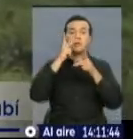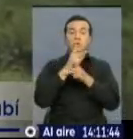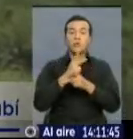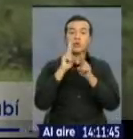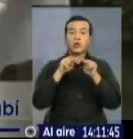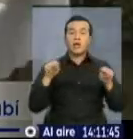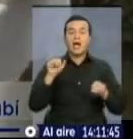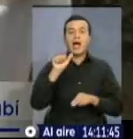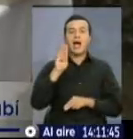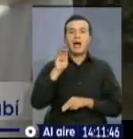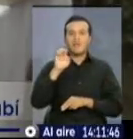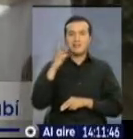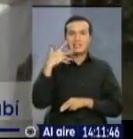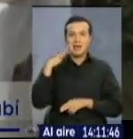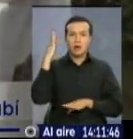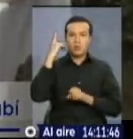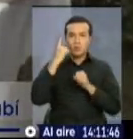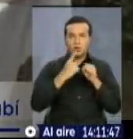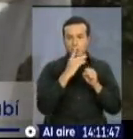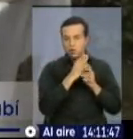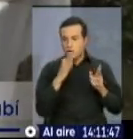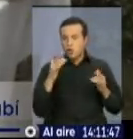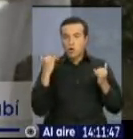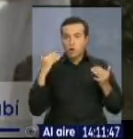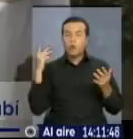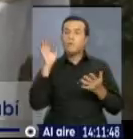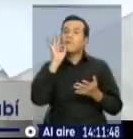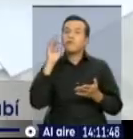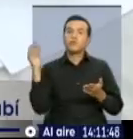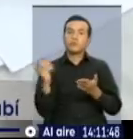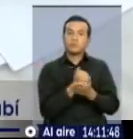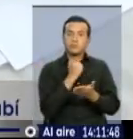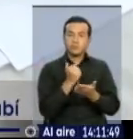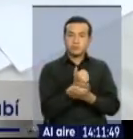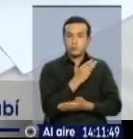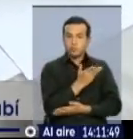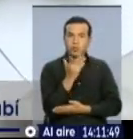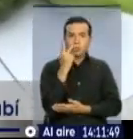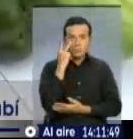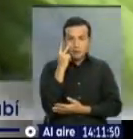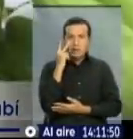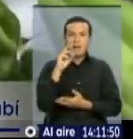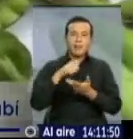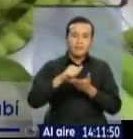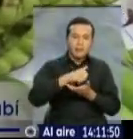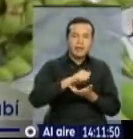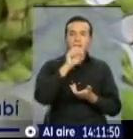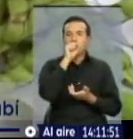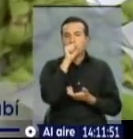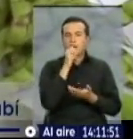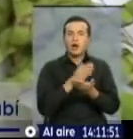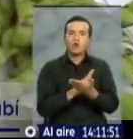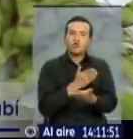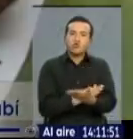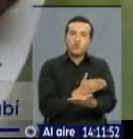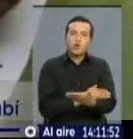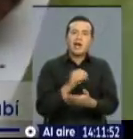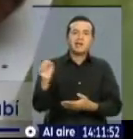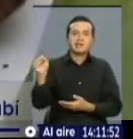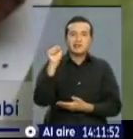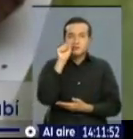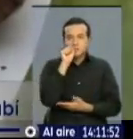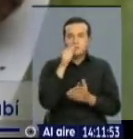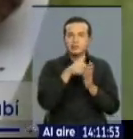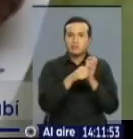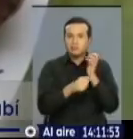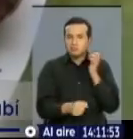AVE. Como ya ha pasado un año, es tiempo de cosecha. Dixon y sus compañeros muestran mandarinas, naranjas, yuca, zanahoria, piñas, habas y